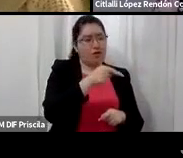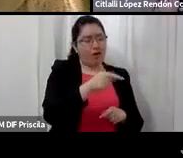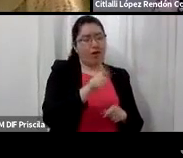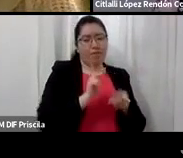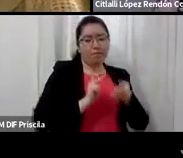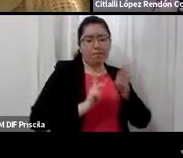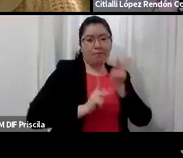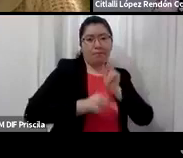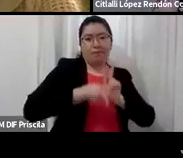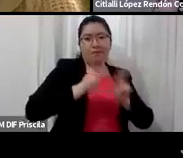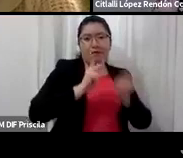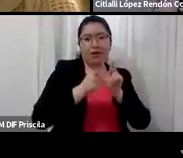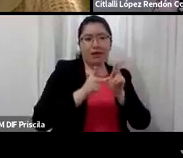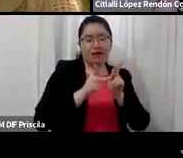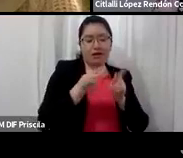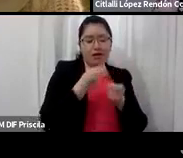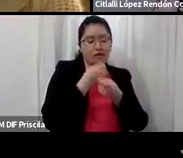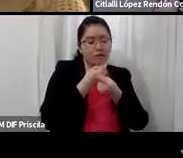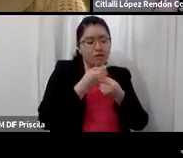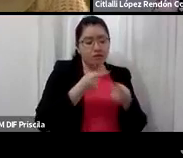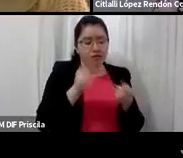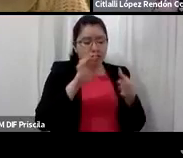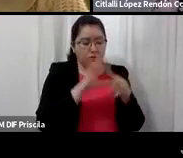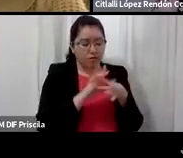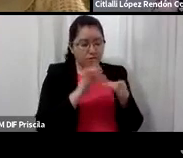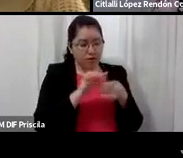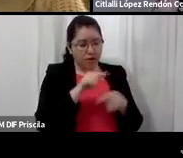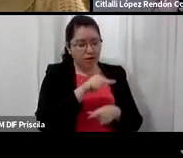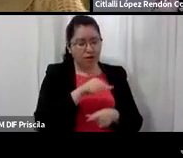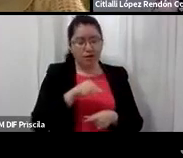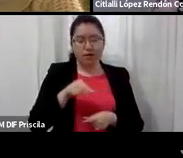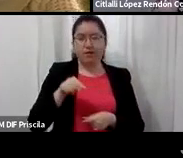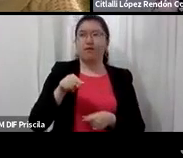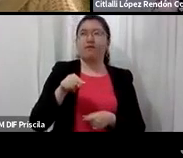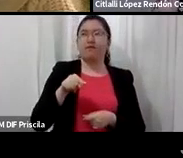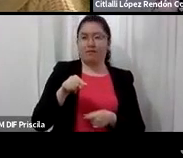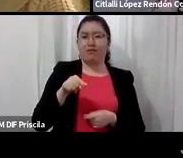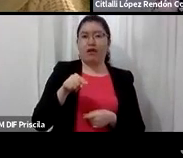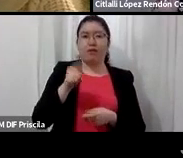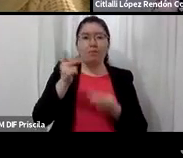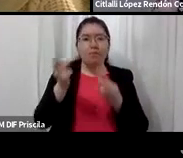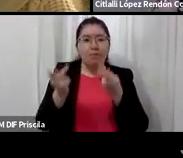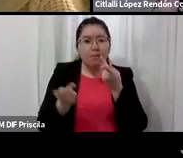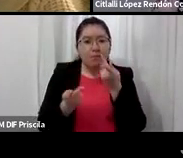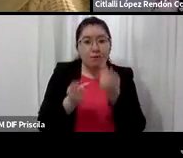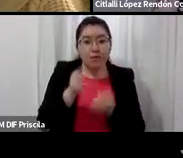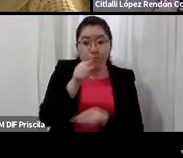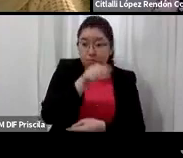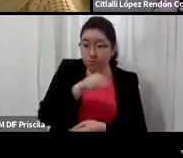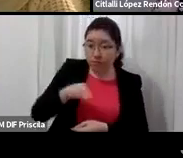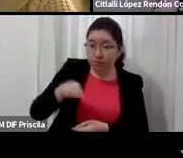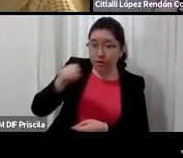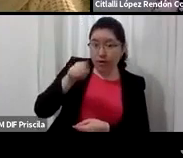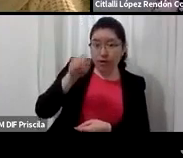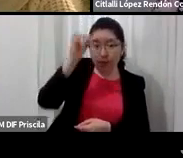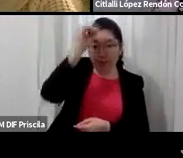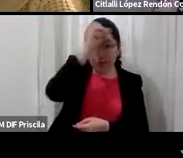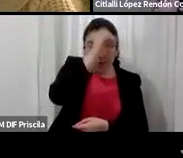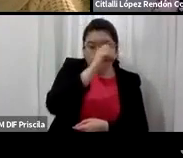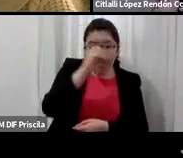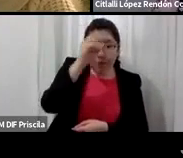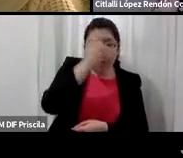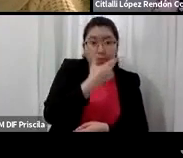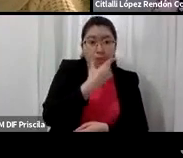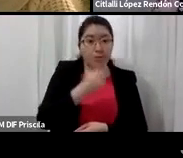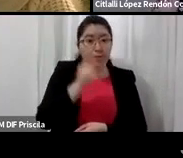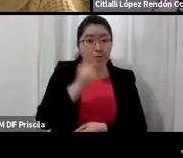platicar sobre la educación con niños y niñas, y había la gran pregunta de si ellas y ellos iban a opinar, si ellas y ellos